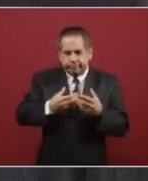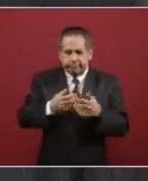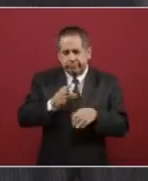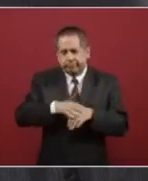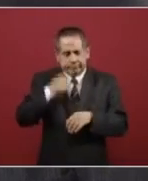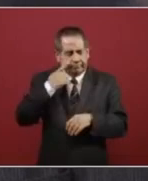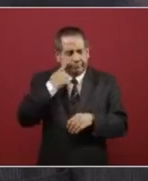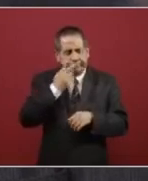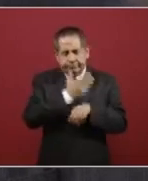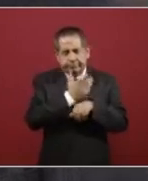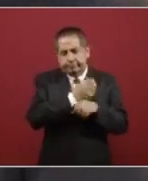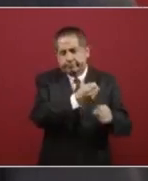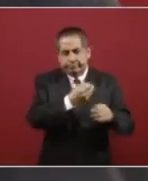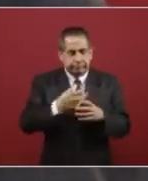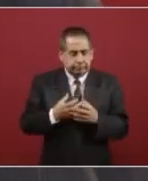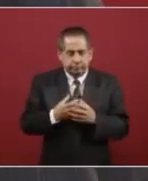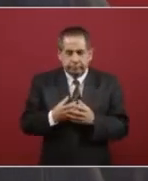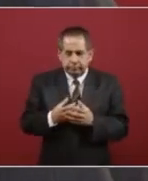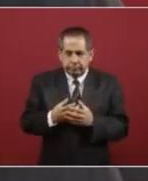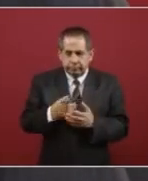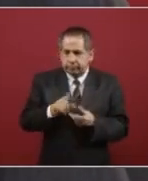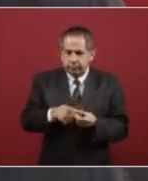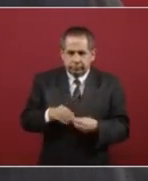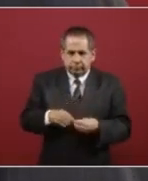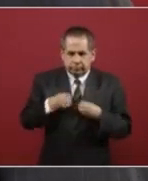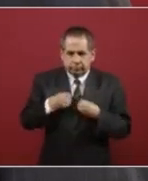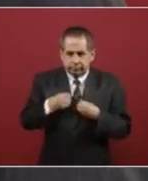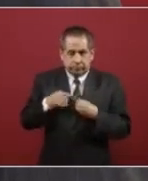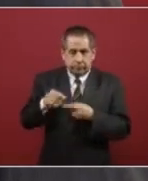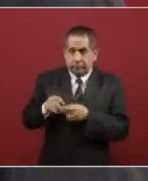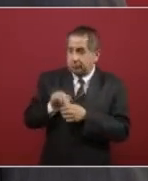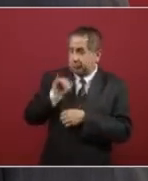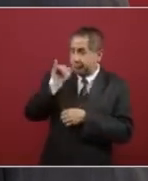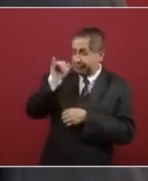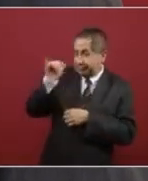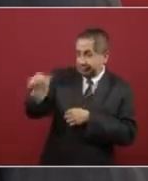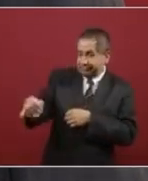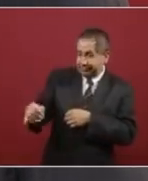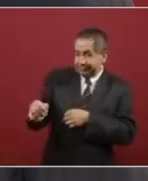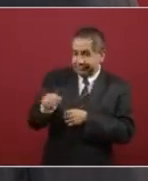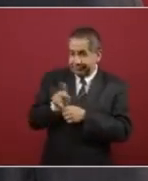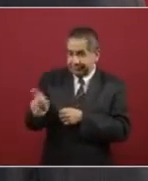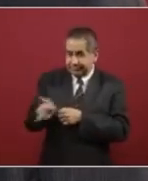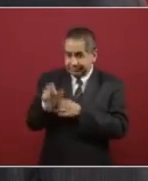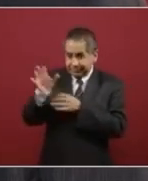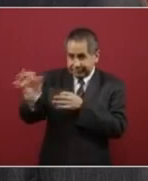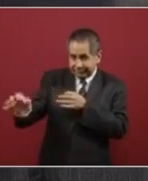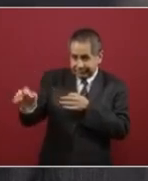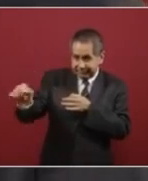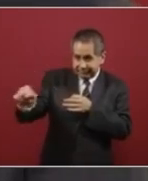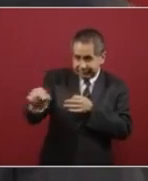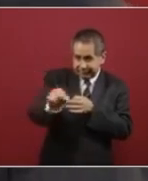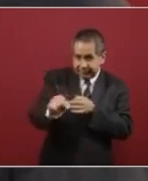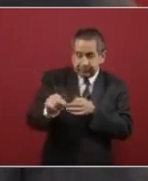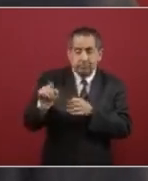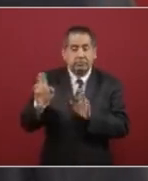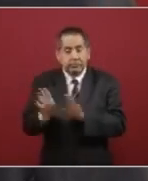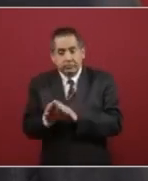fundamentalmente, pues viven en esas comunidades, en esos pueblos. Entonces tienen que